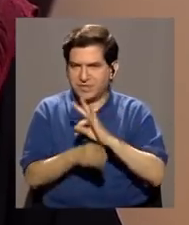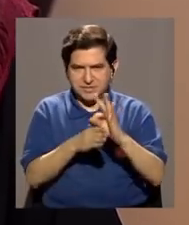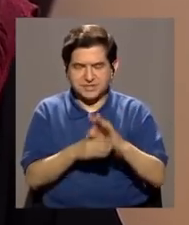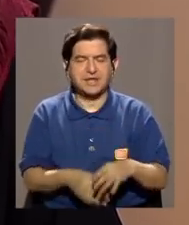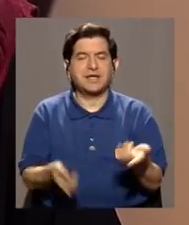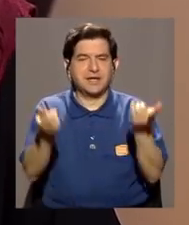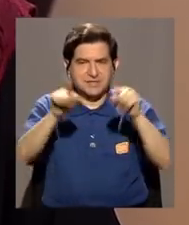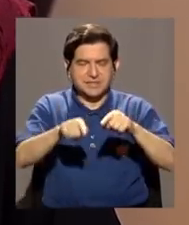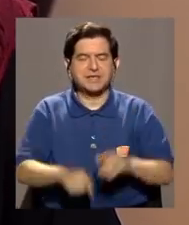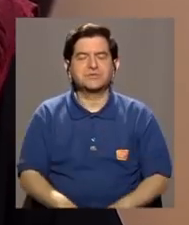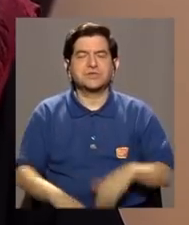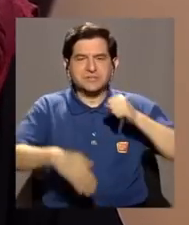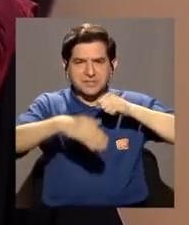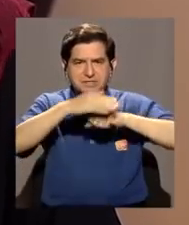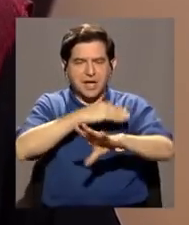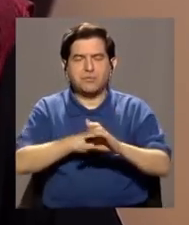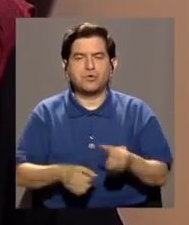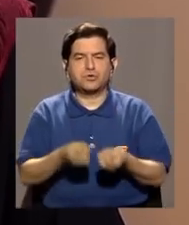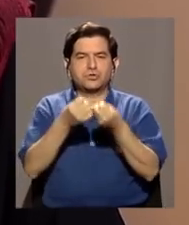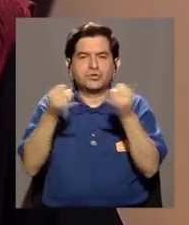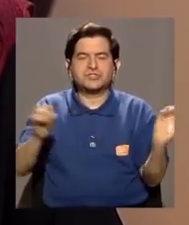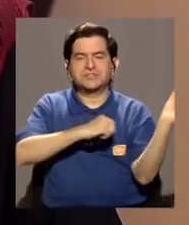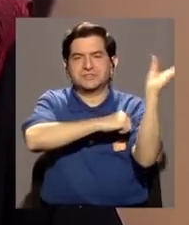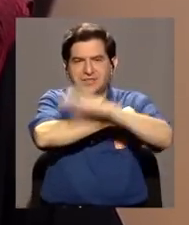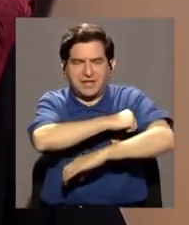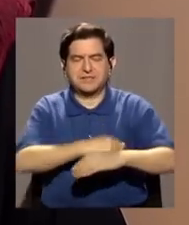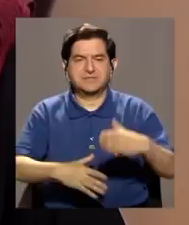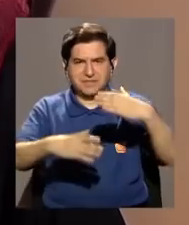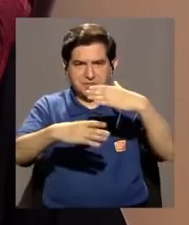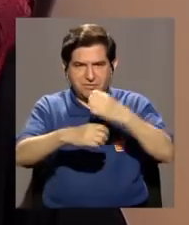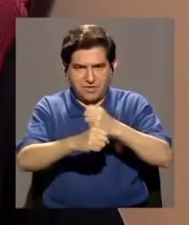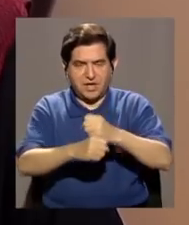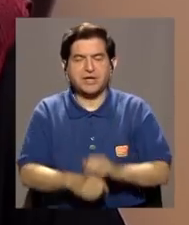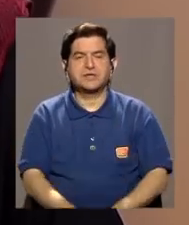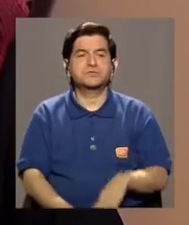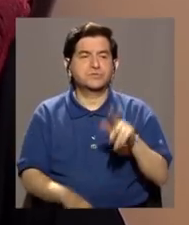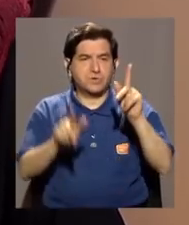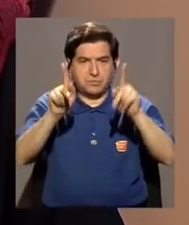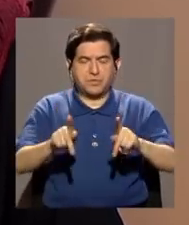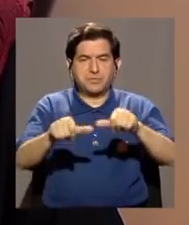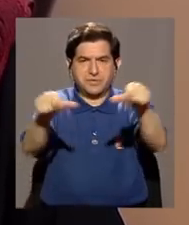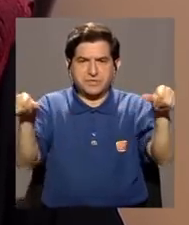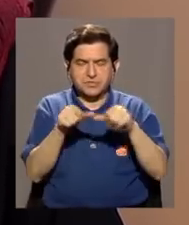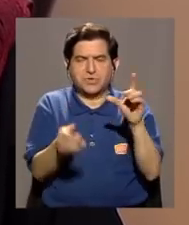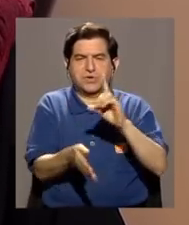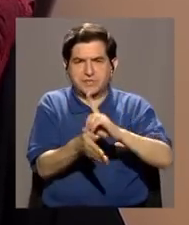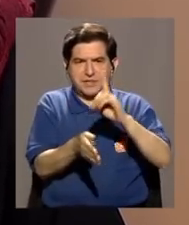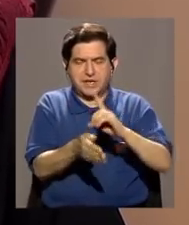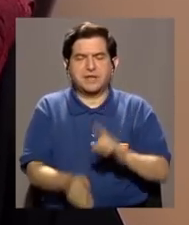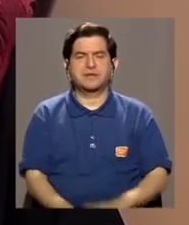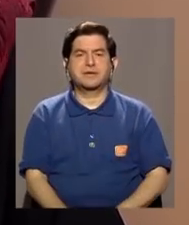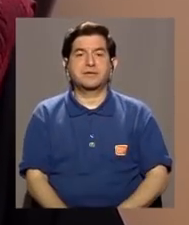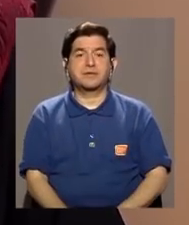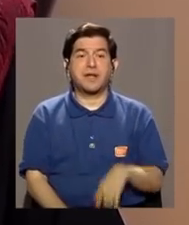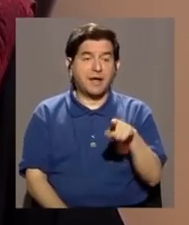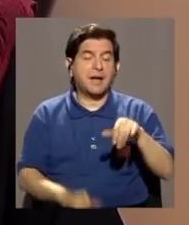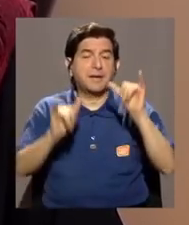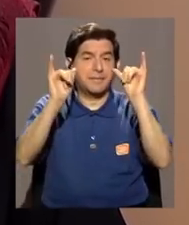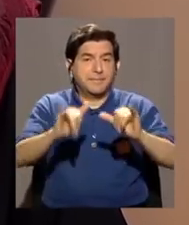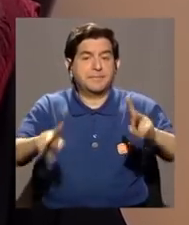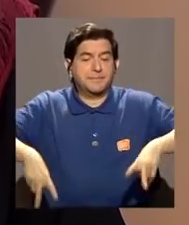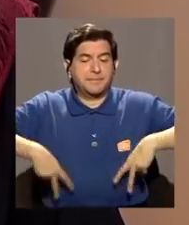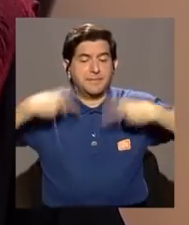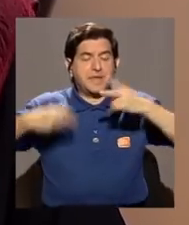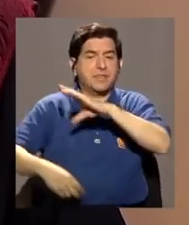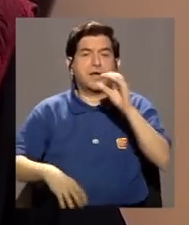de los hilos y no como aborto no punible no es punible el aborto que se realiza por personal médico esté autorizado justamente para preservar